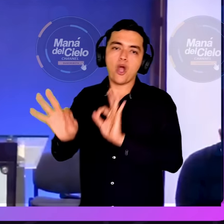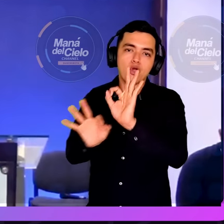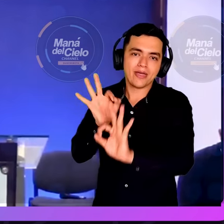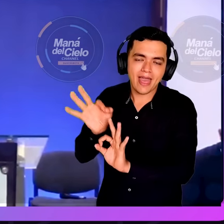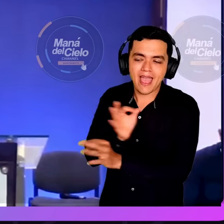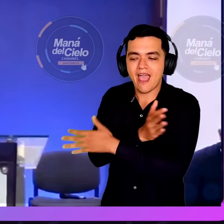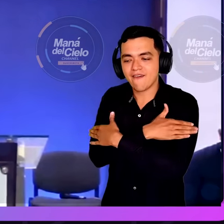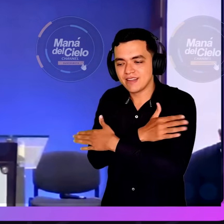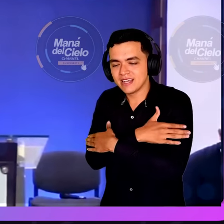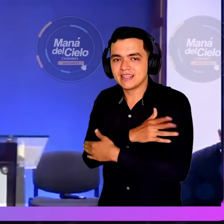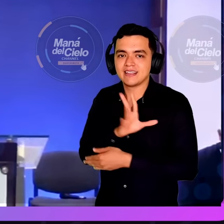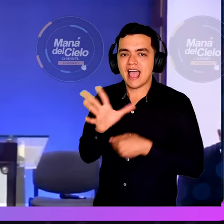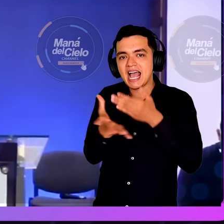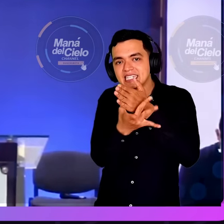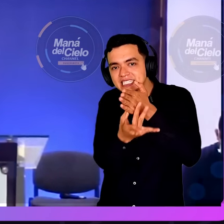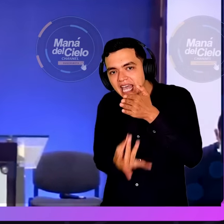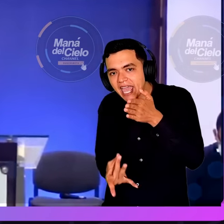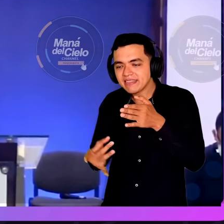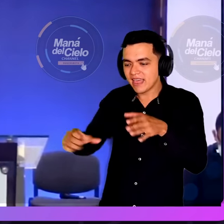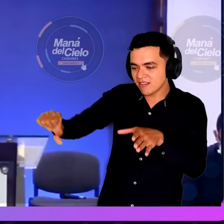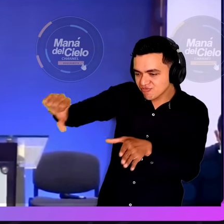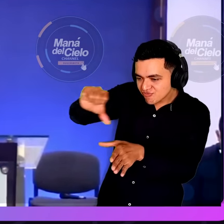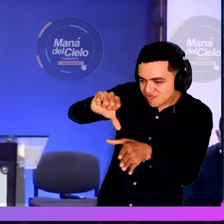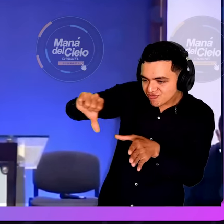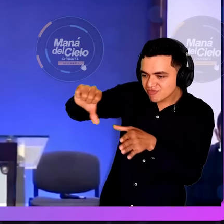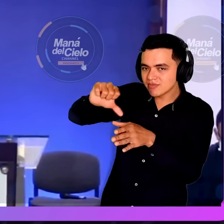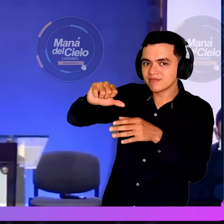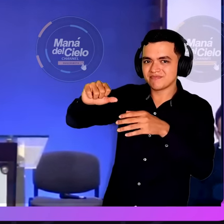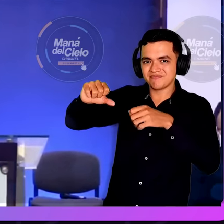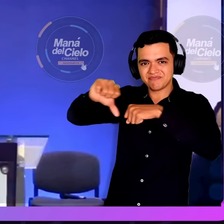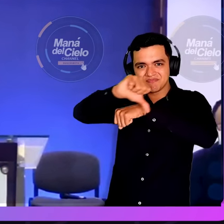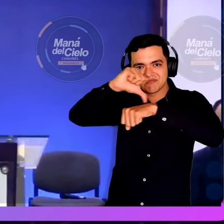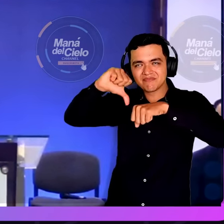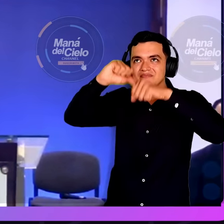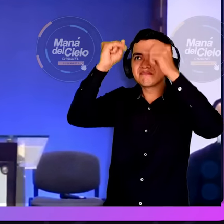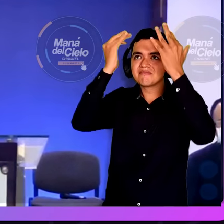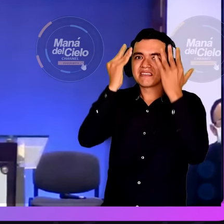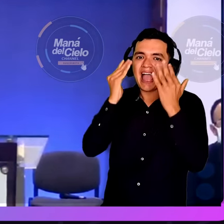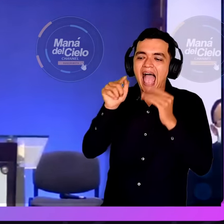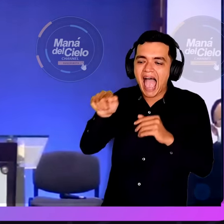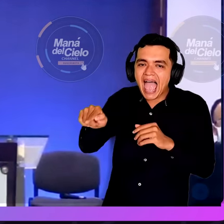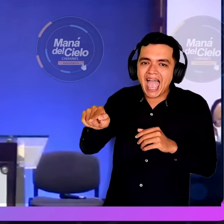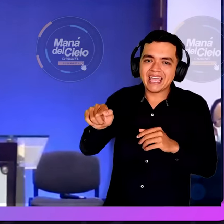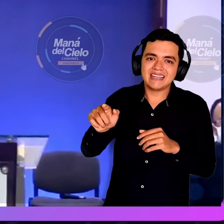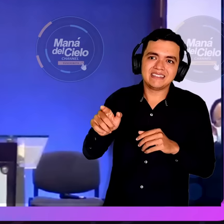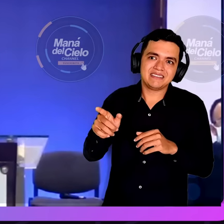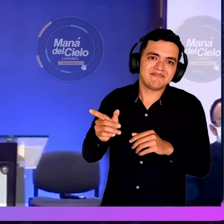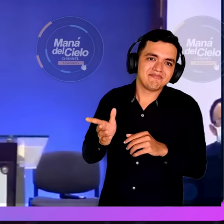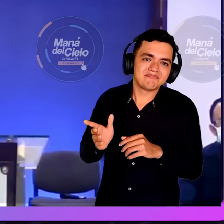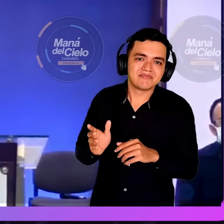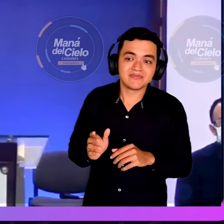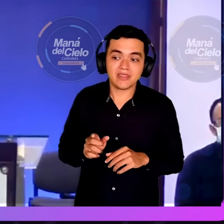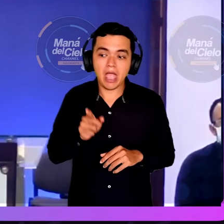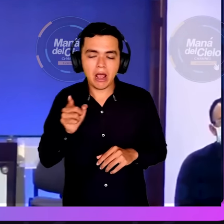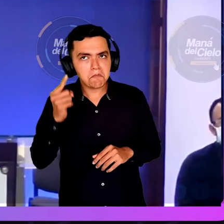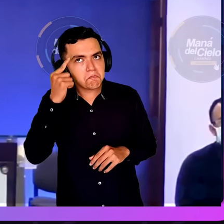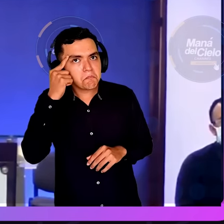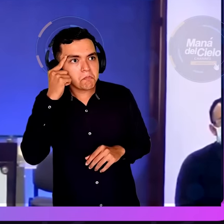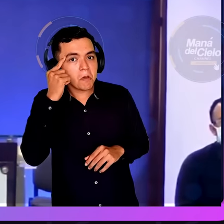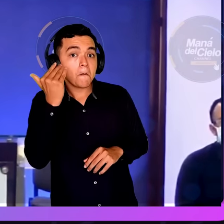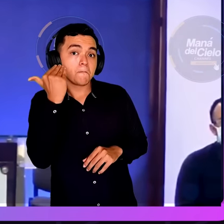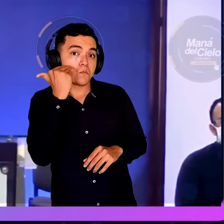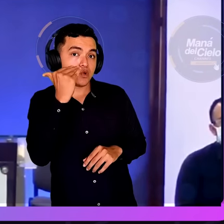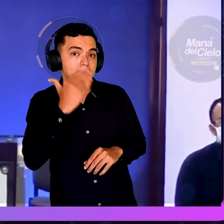a ese ovejas que él le gustaba, para no perder la costumbre, para cambiar un poquito como de trabajo, como de ambiente, ir a buscar esas